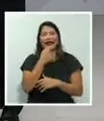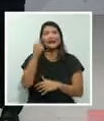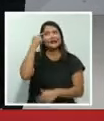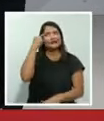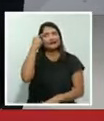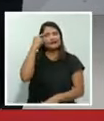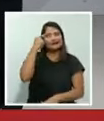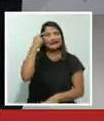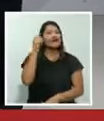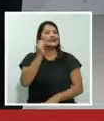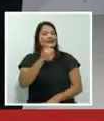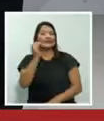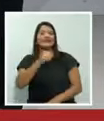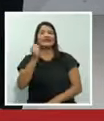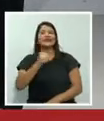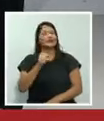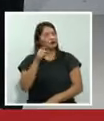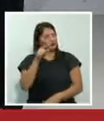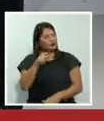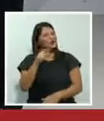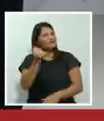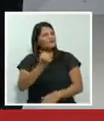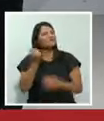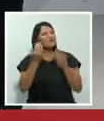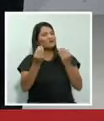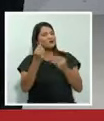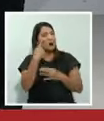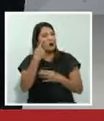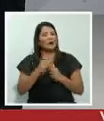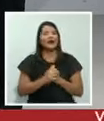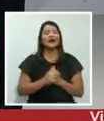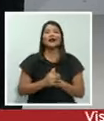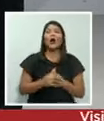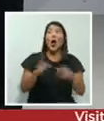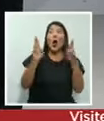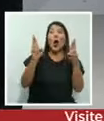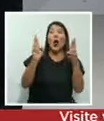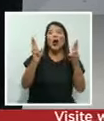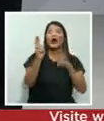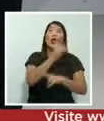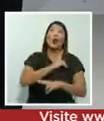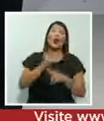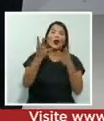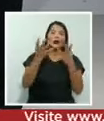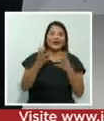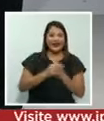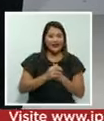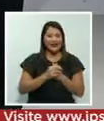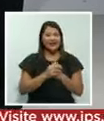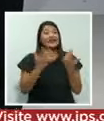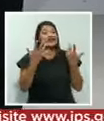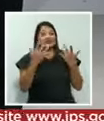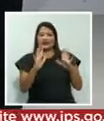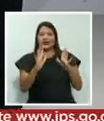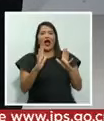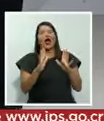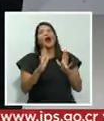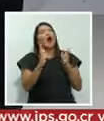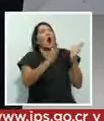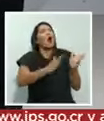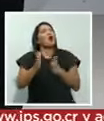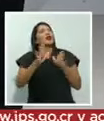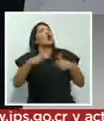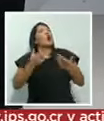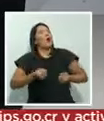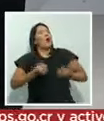pensando, ¿verdad? Sí. Ay, le va a ir súper bien, va a ver. Ahora ya, ojalá, lo que Dios quiera. Ya lo que hizo fue acomodar en qué iba a gastar la